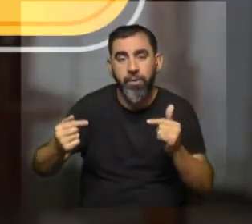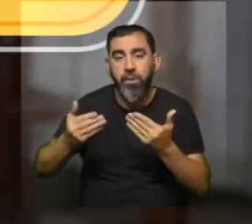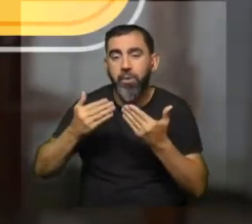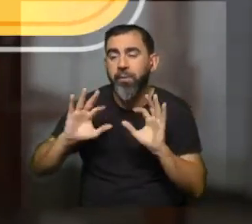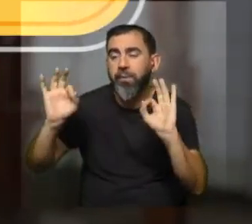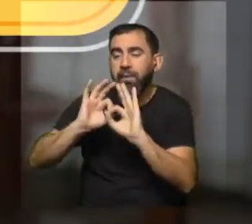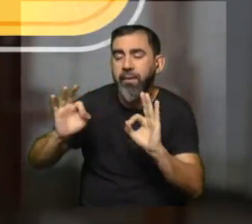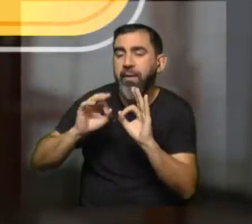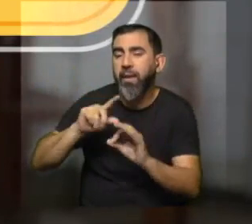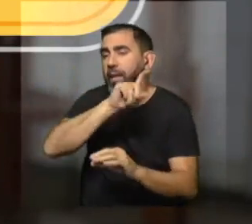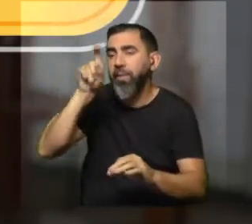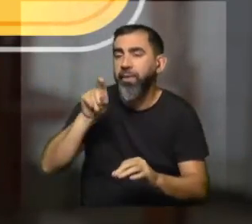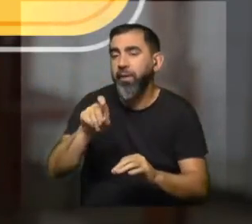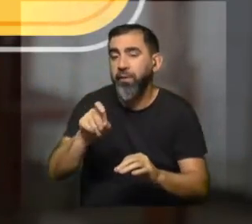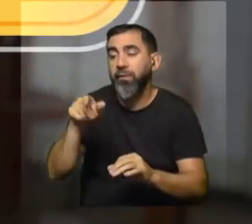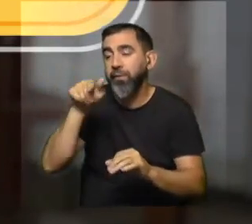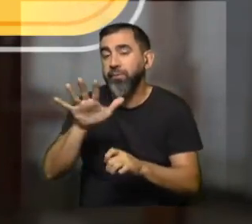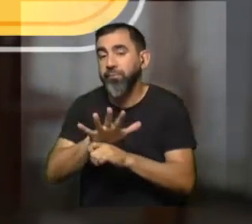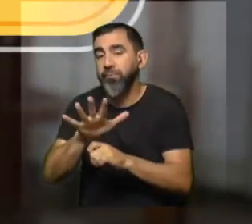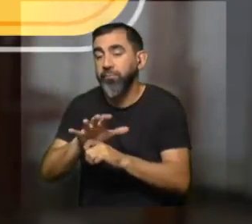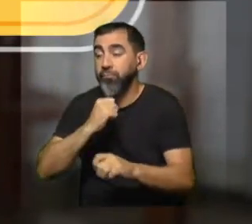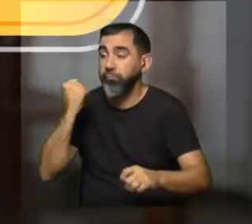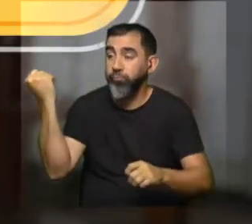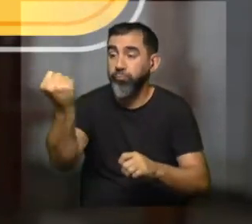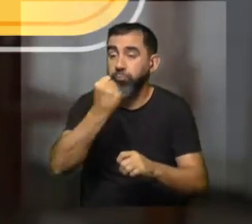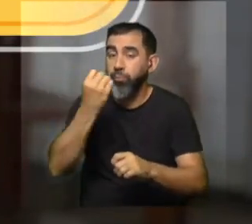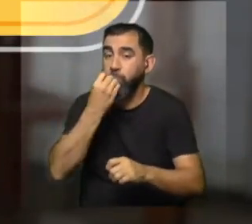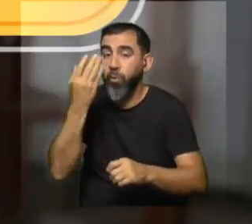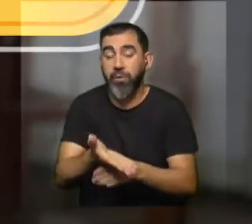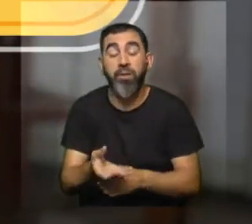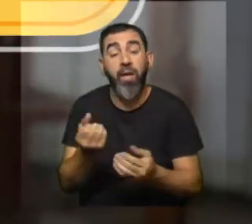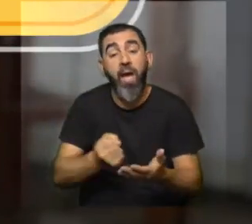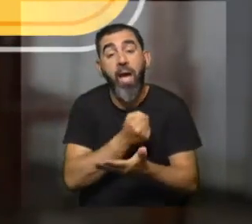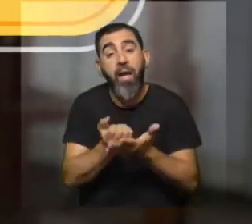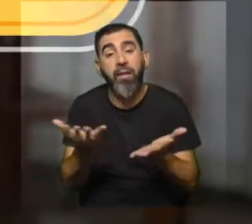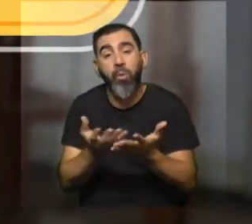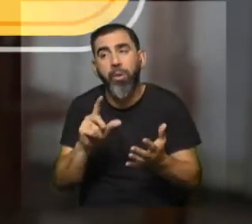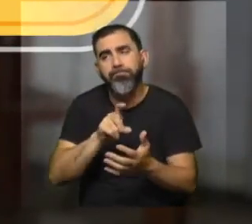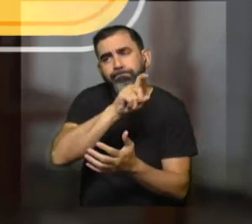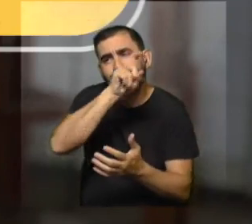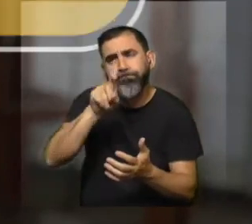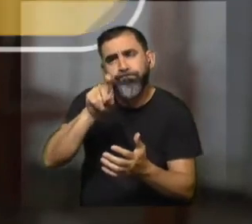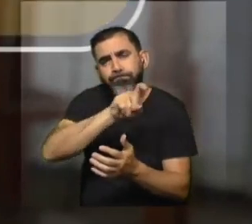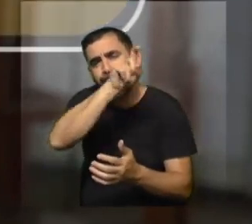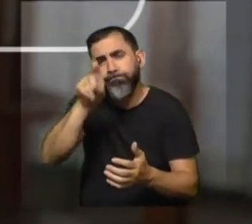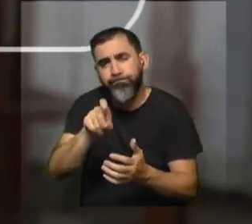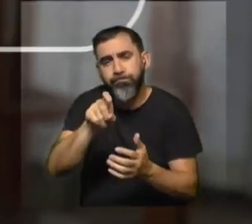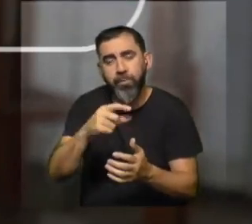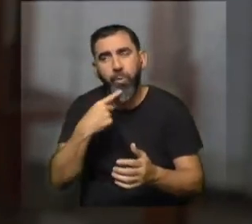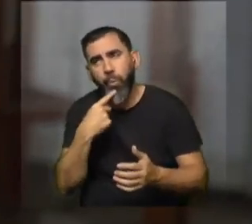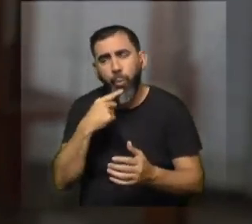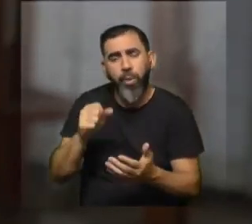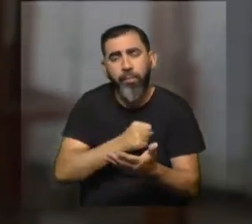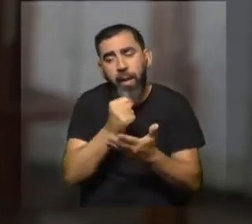Y eso para nosotros fue como un salto importante, ya que hasta ahora veníamos haciéndonos preguntas y con hipótesis,